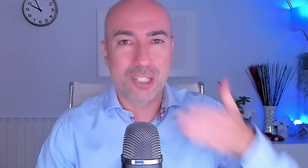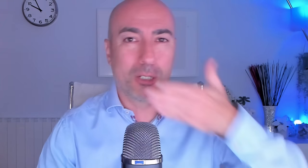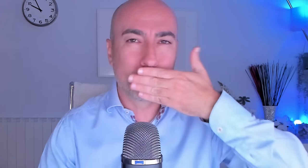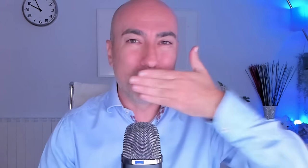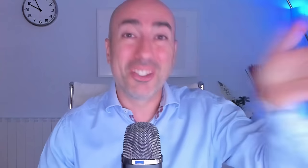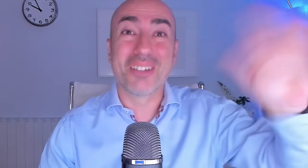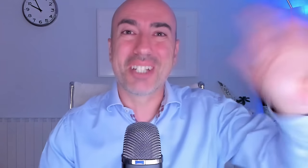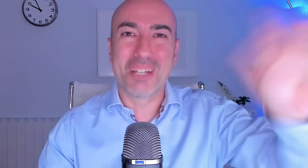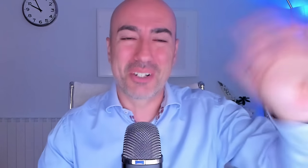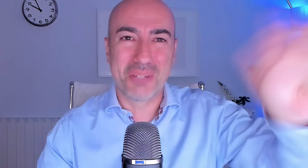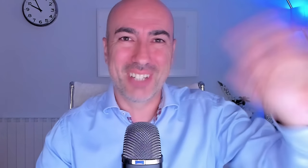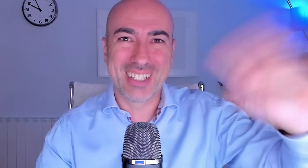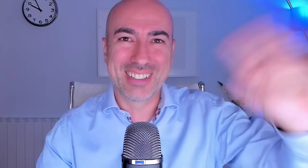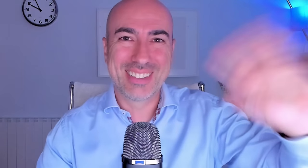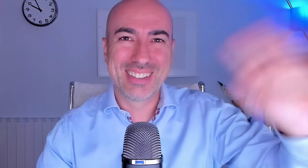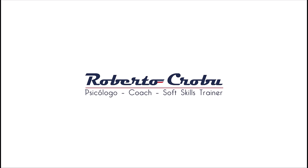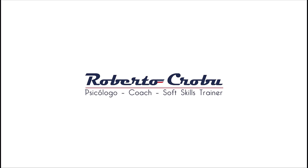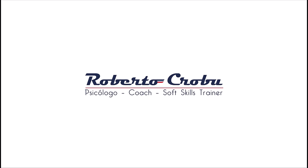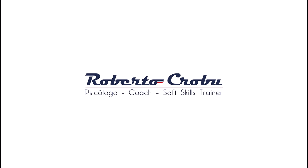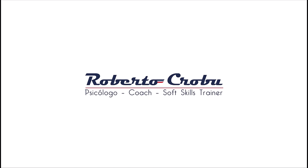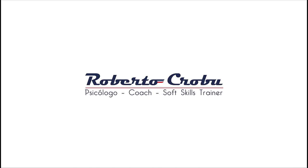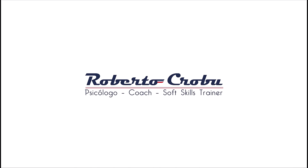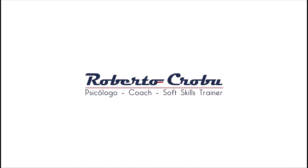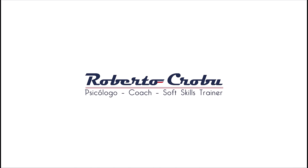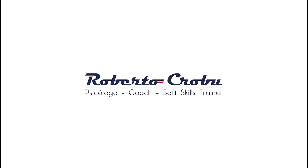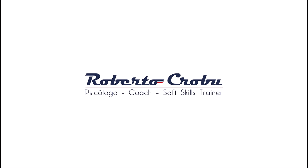todo un beso nos vemos en el próximo